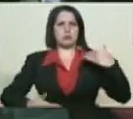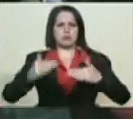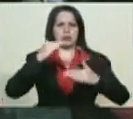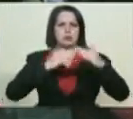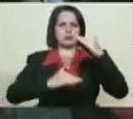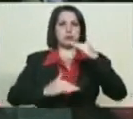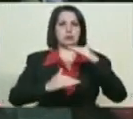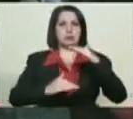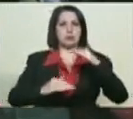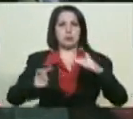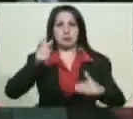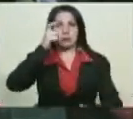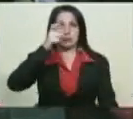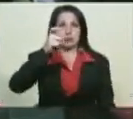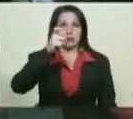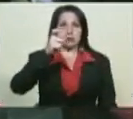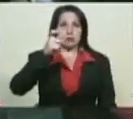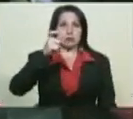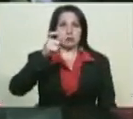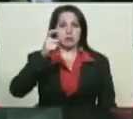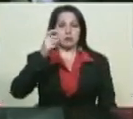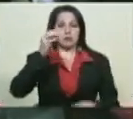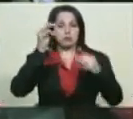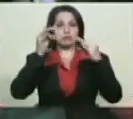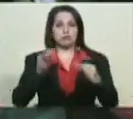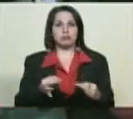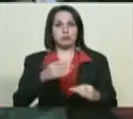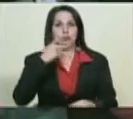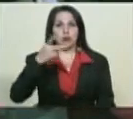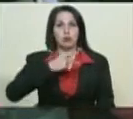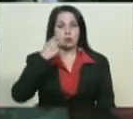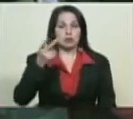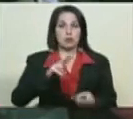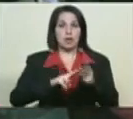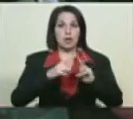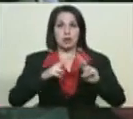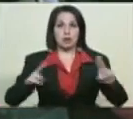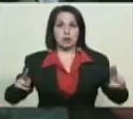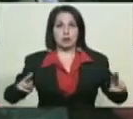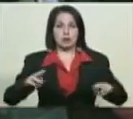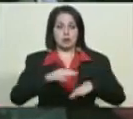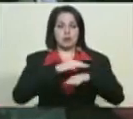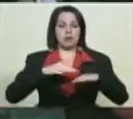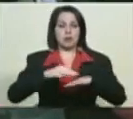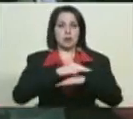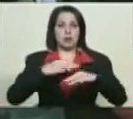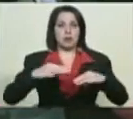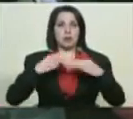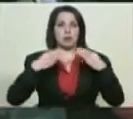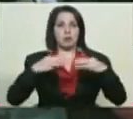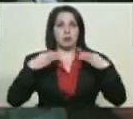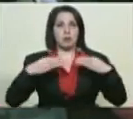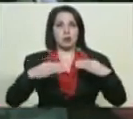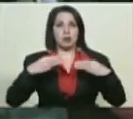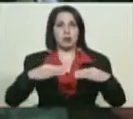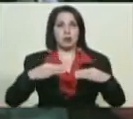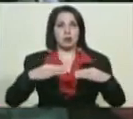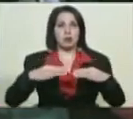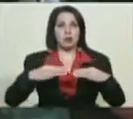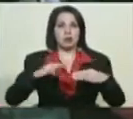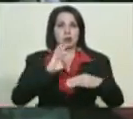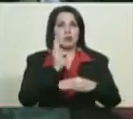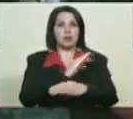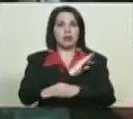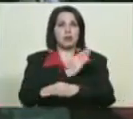Seguridad, de Soberanía Política y de Paz, y como ministro del Poder Popular, darle las gracias